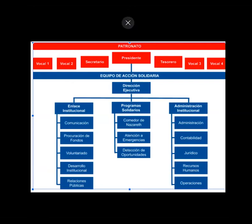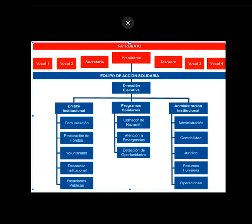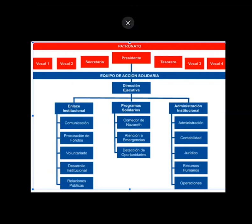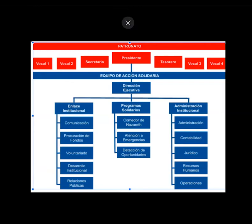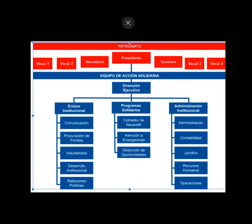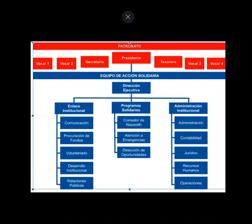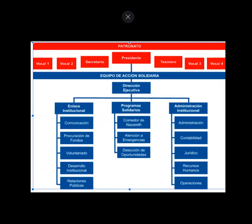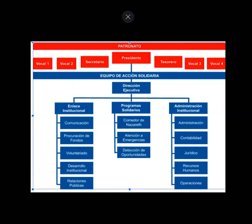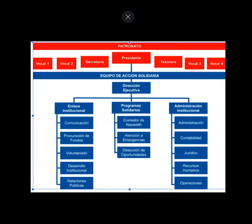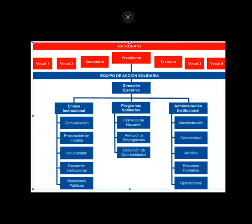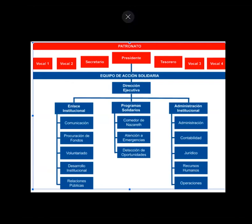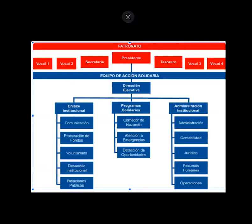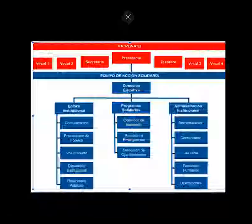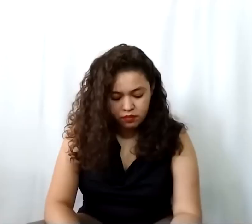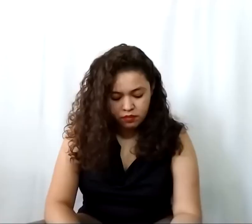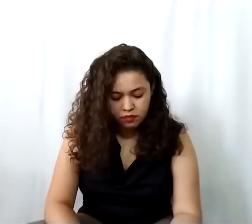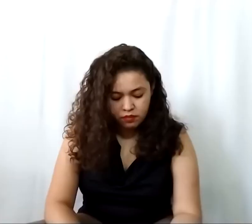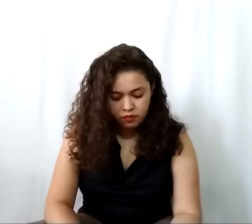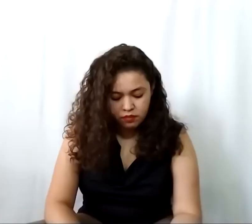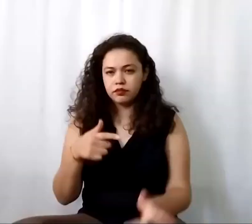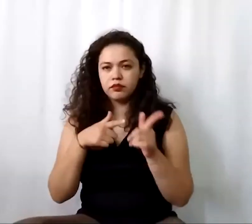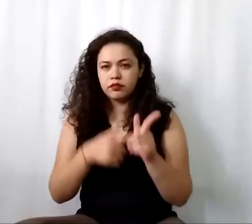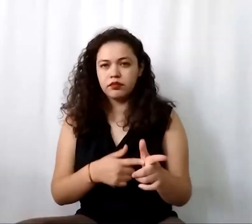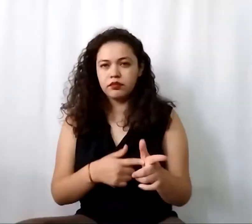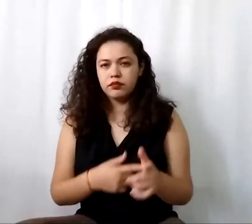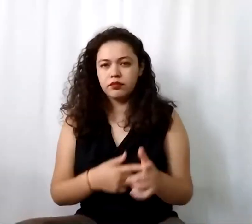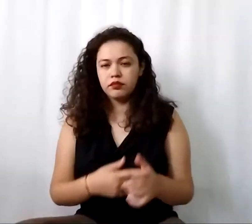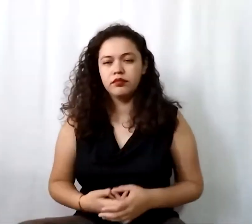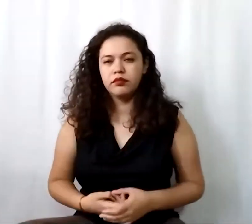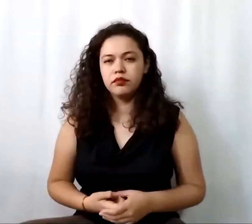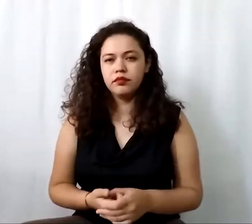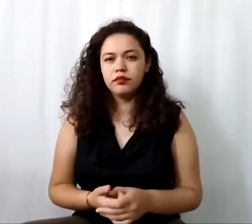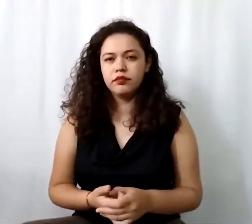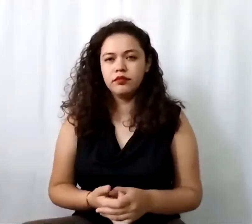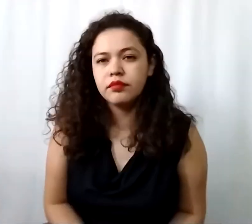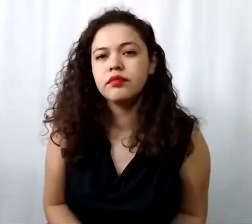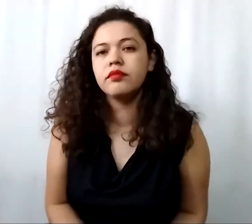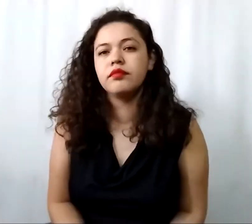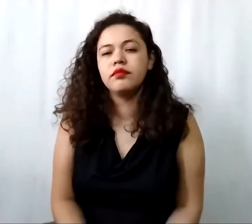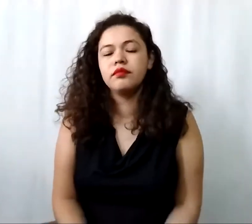voy a continuar voy a dejar de presentar y a